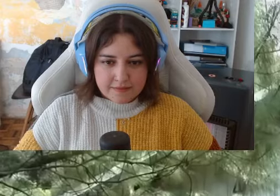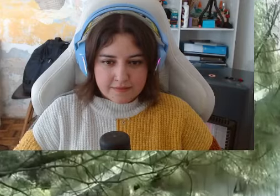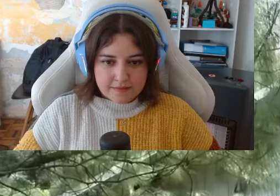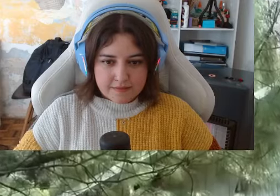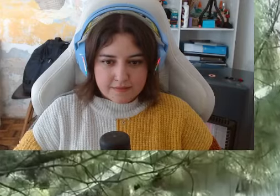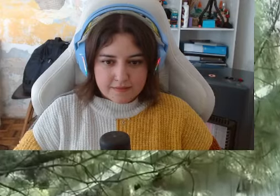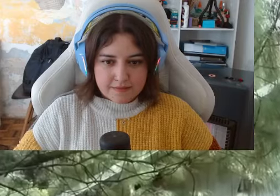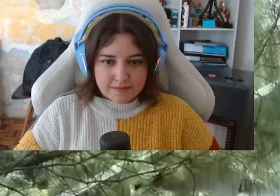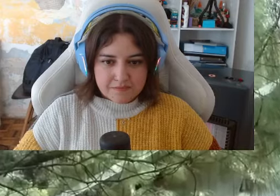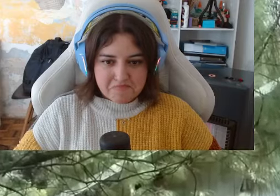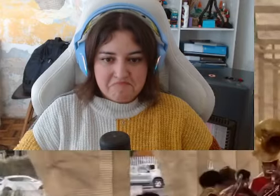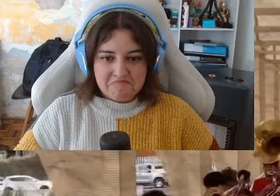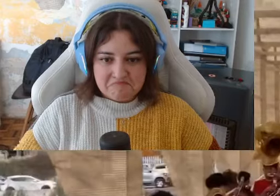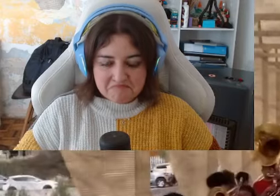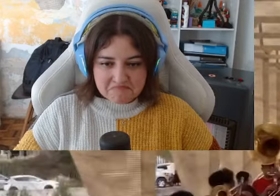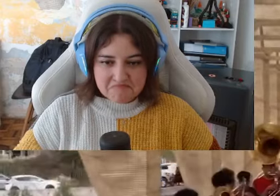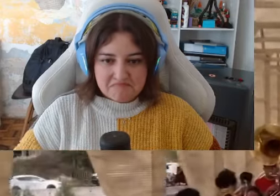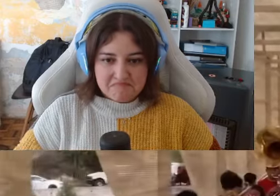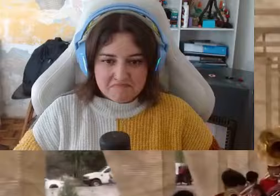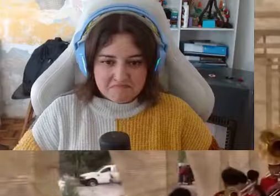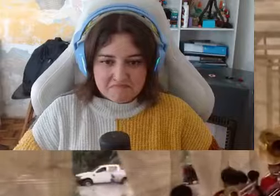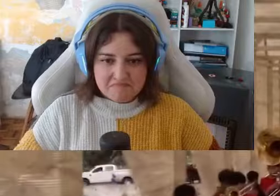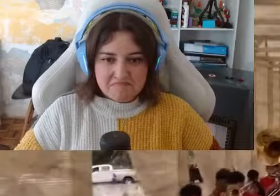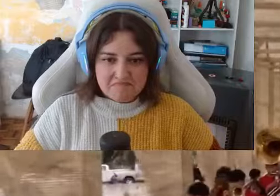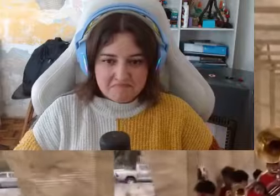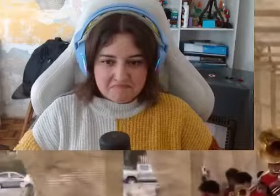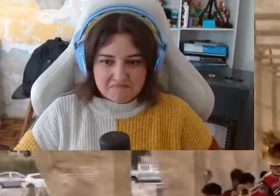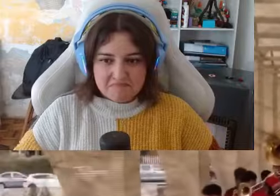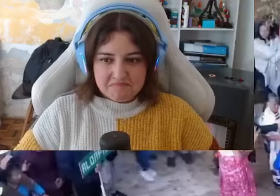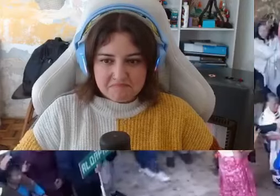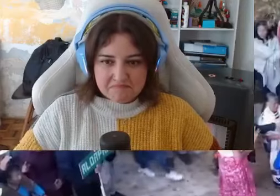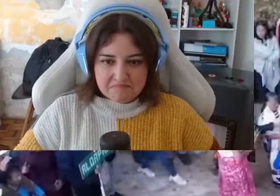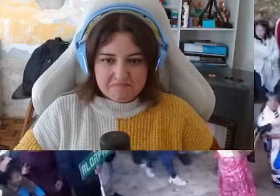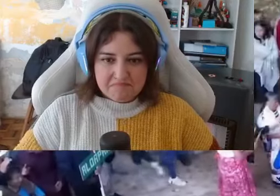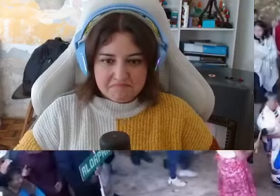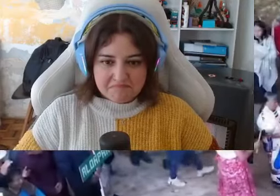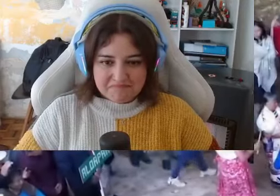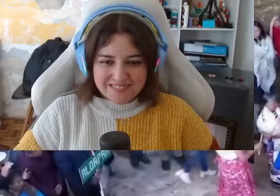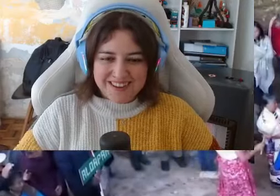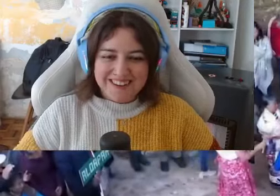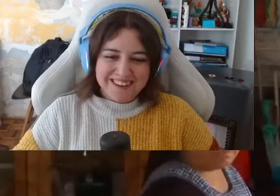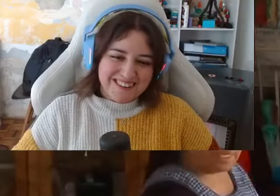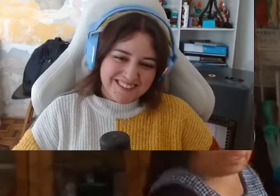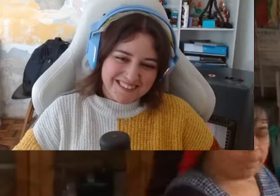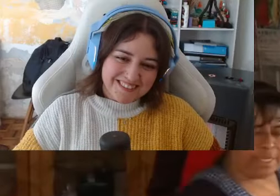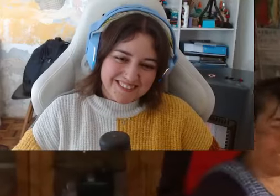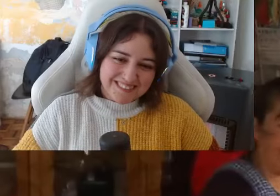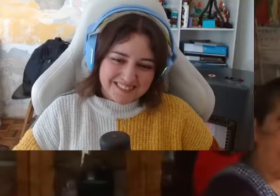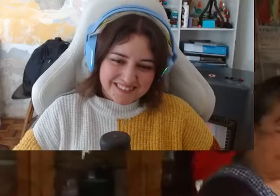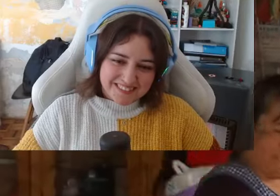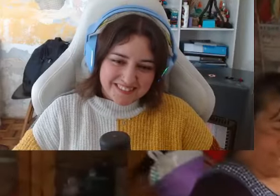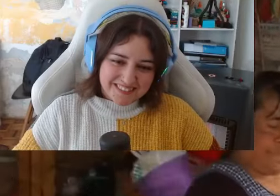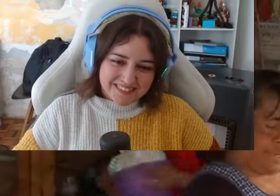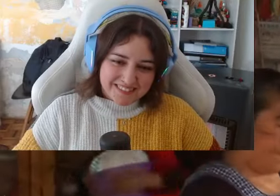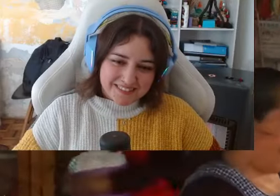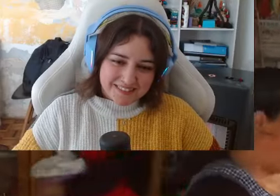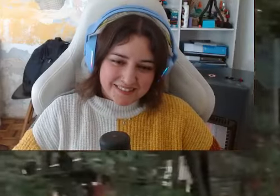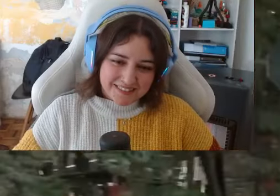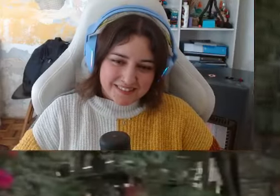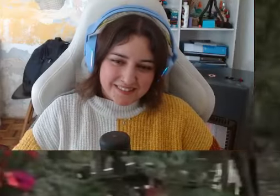muy importante. Que además de ser un homenaje al mejor presidente de México, pues generará